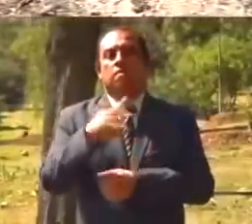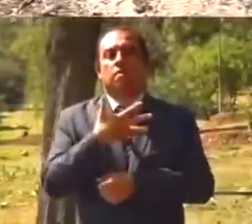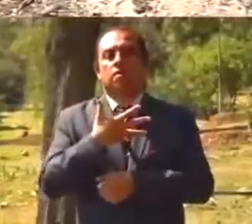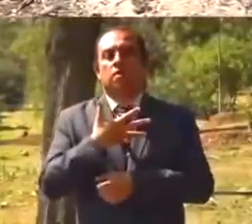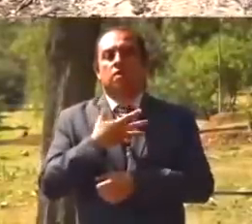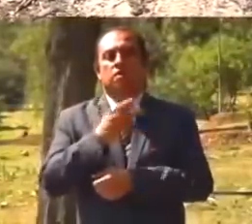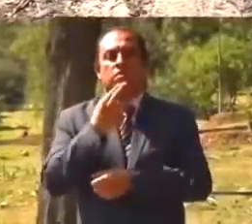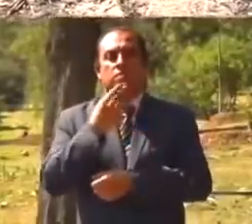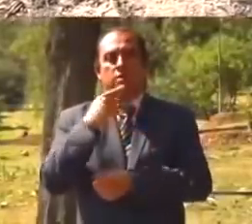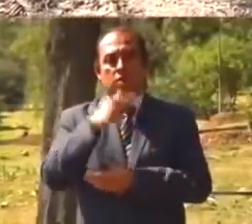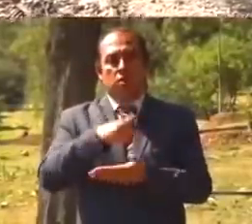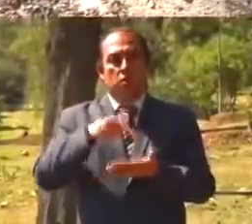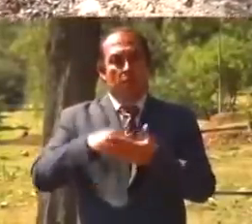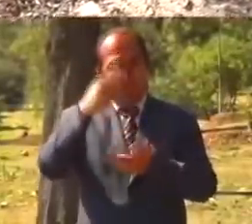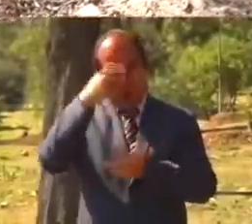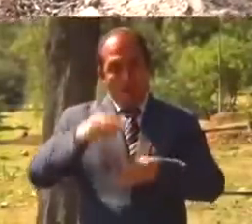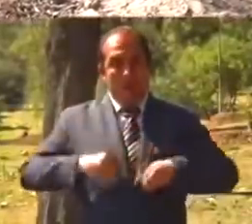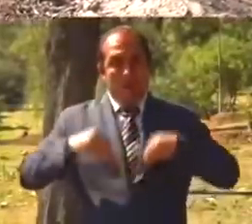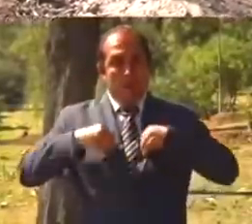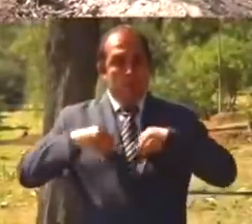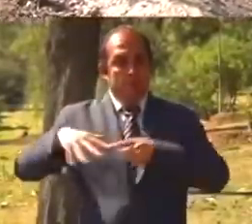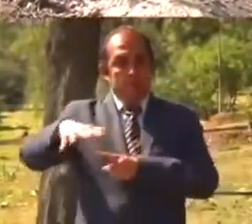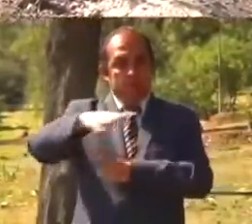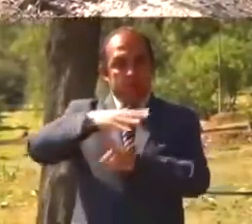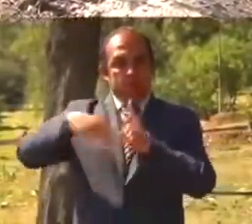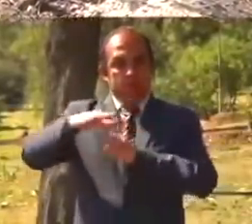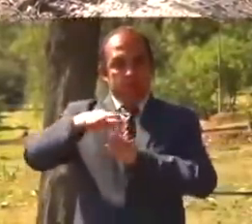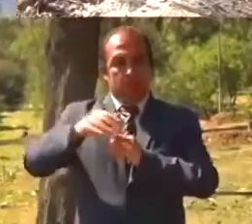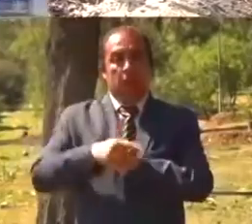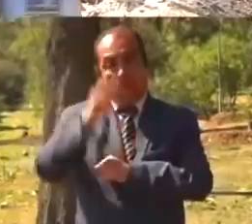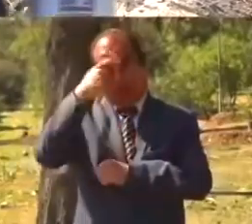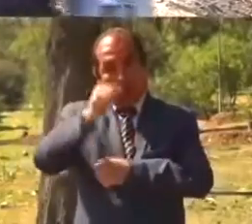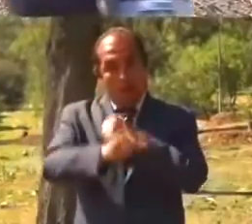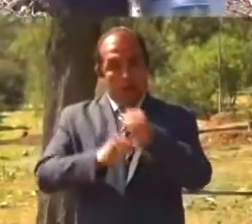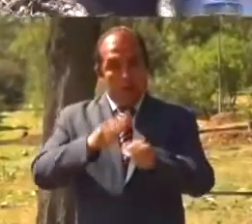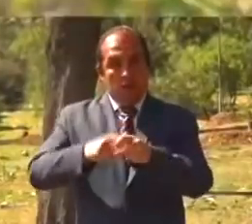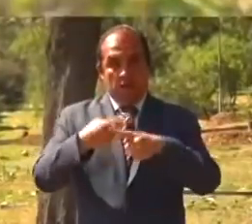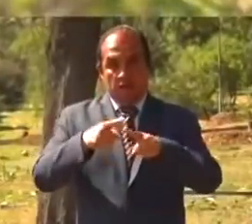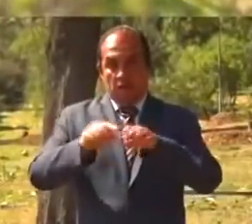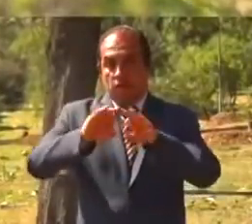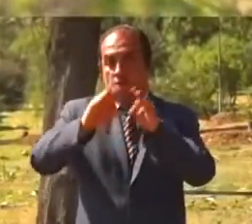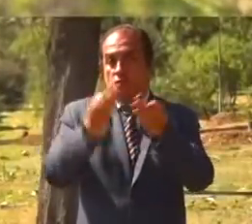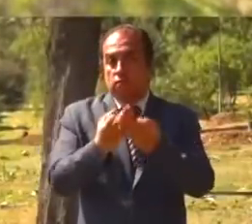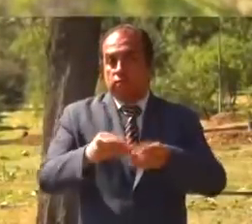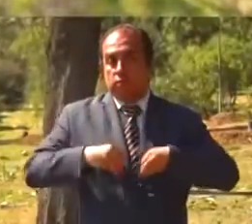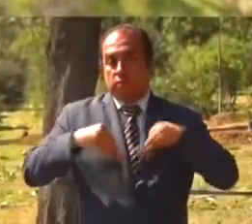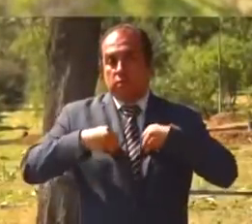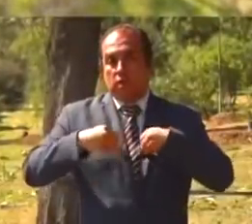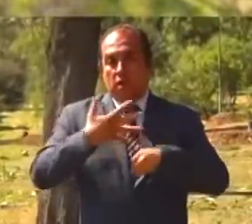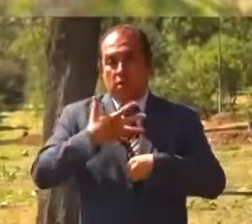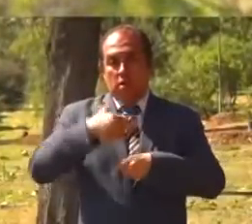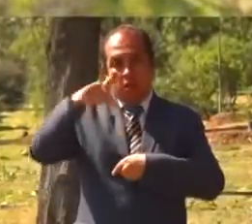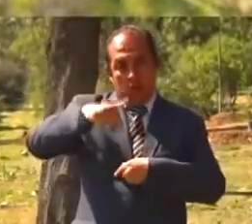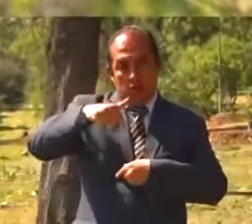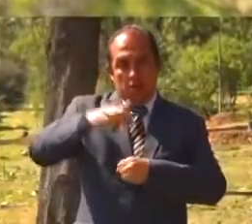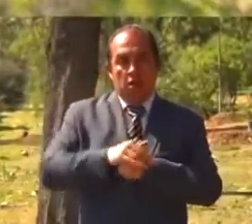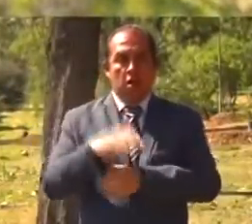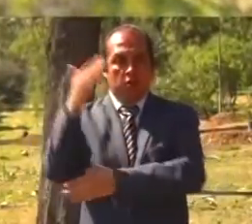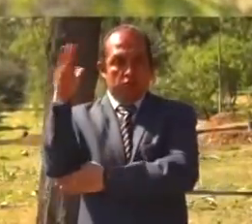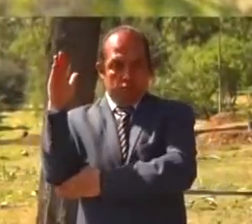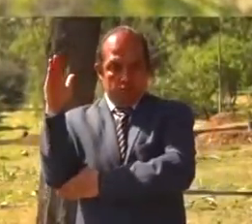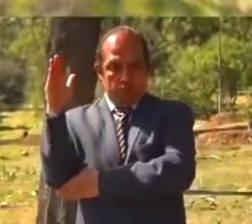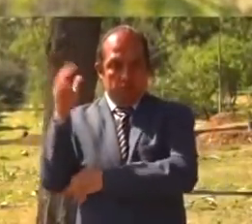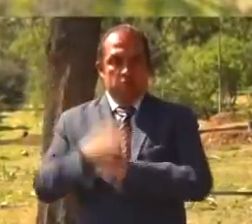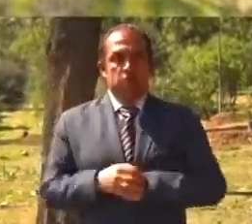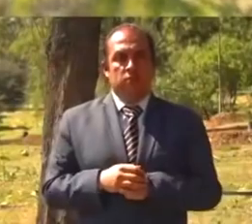para la vida silvestre, para los animales, para las distintas formas de vida que existen aquí en el